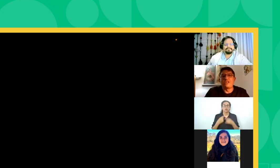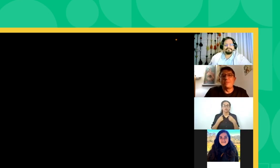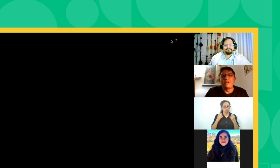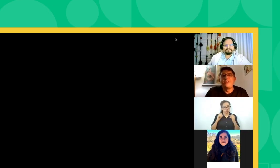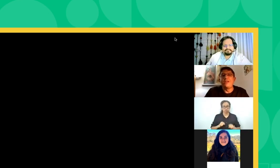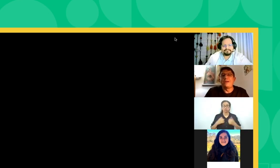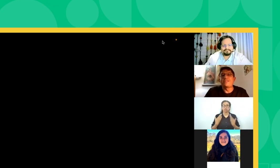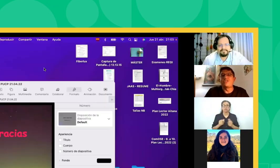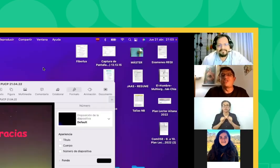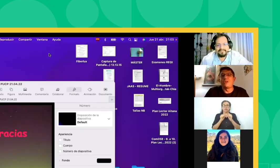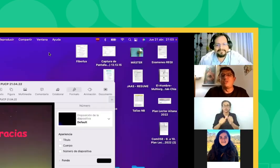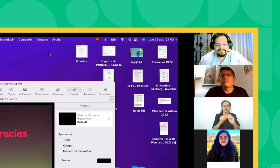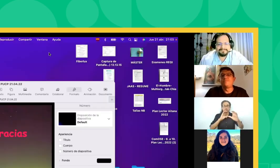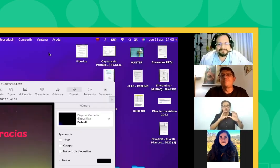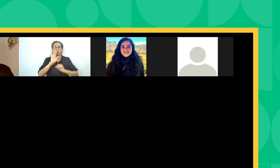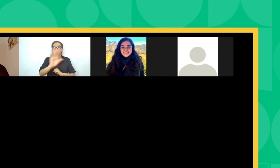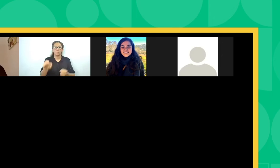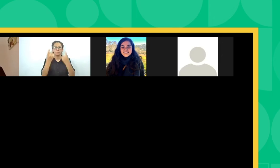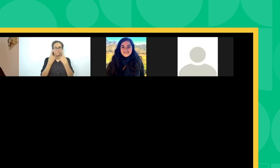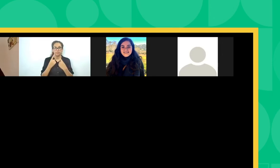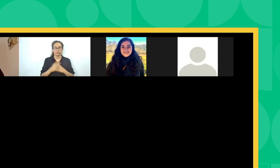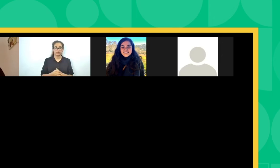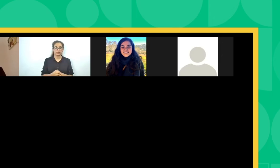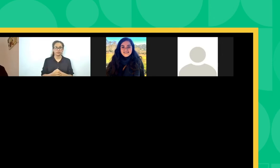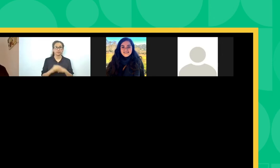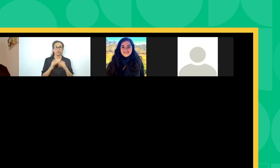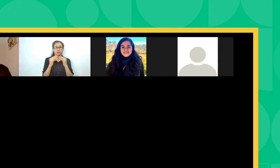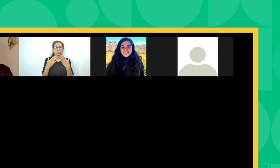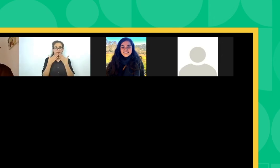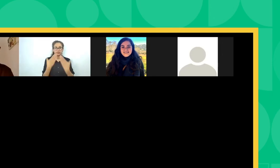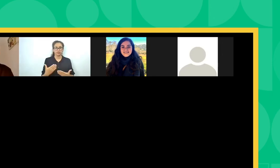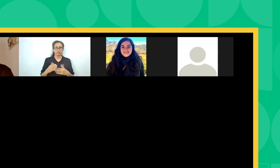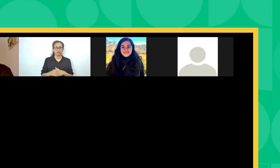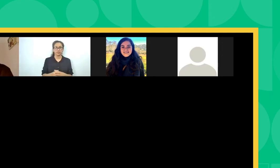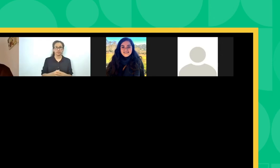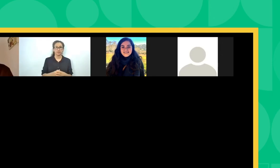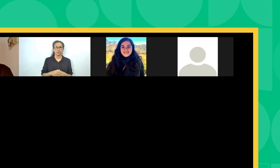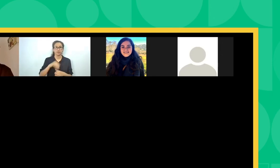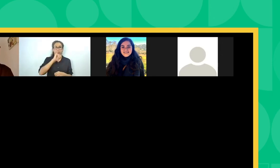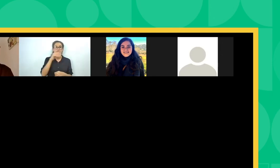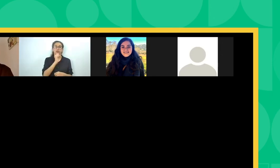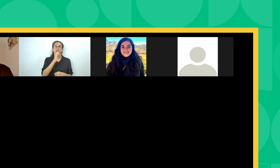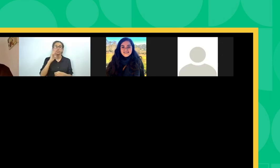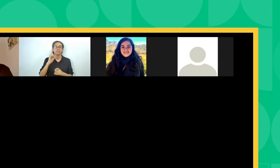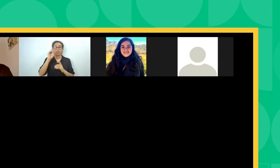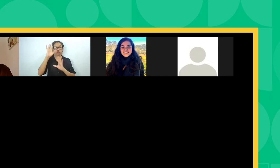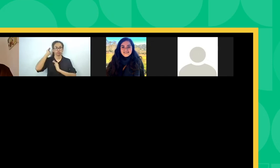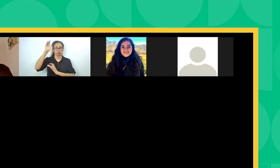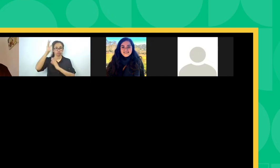conversando en base a sus preguntas. Muchas gracias por la exposición, sumamente